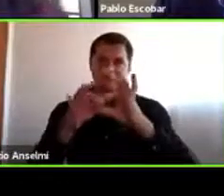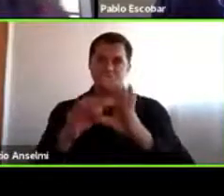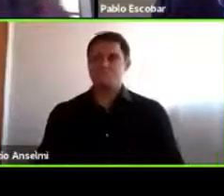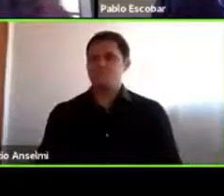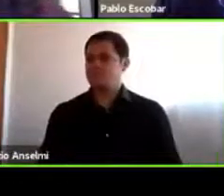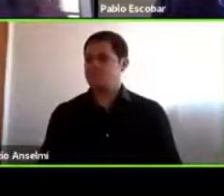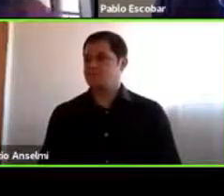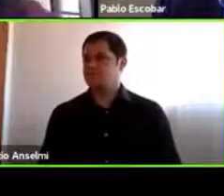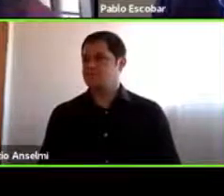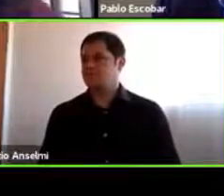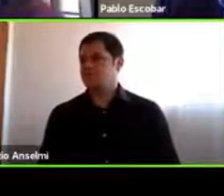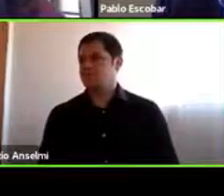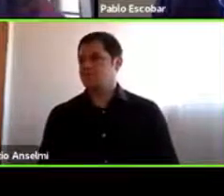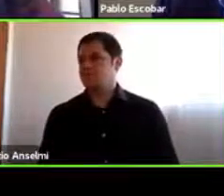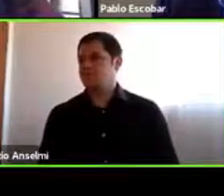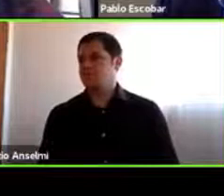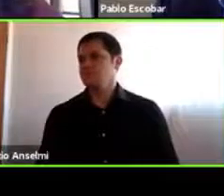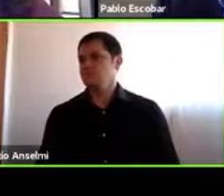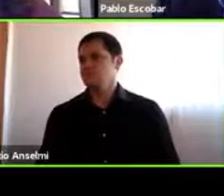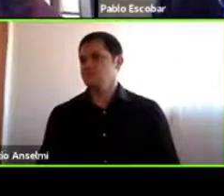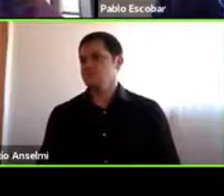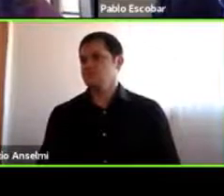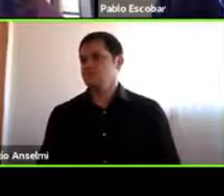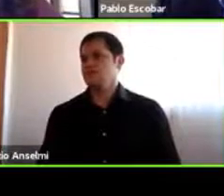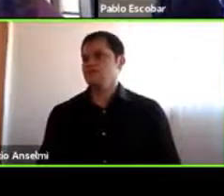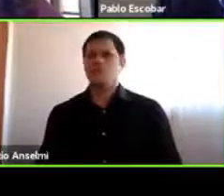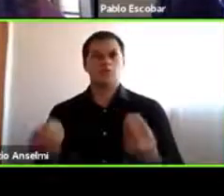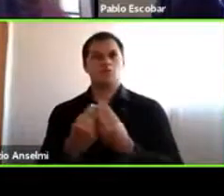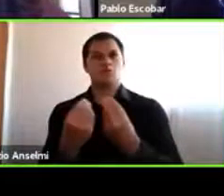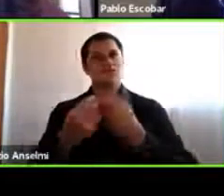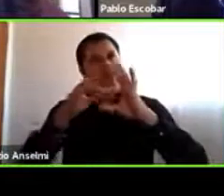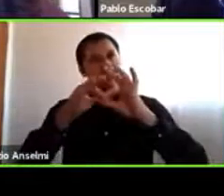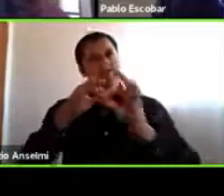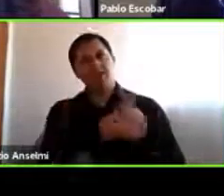Muy buenos días a todos mi nombre es Camila Martínez